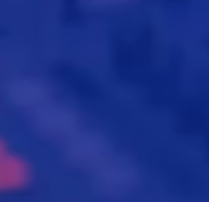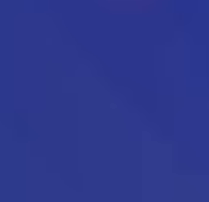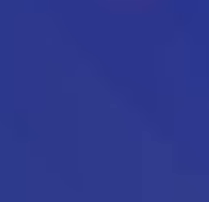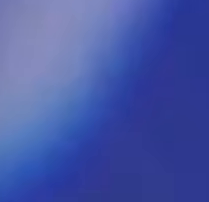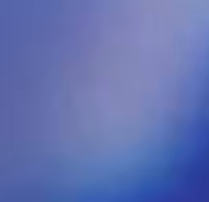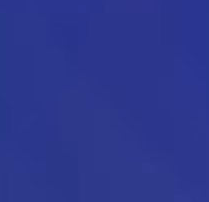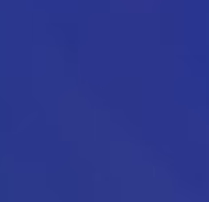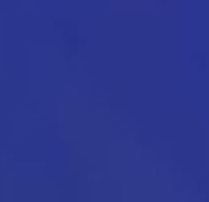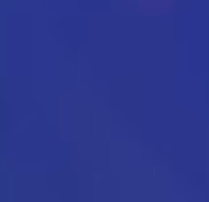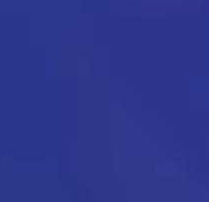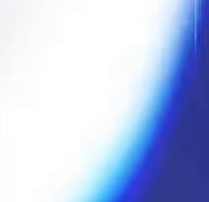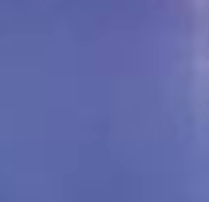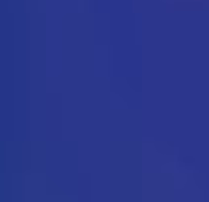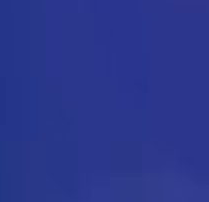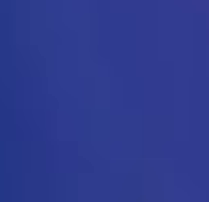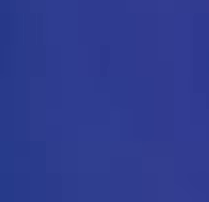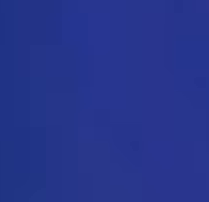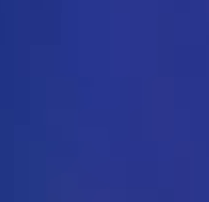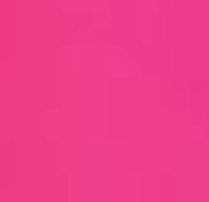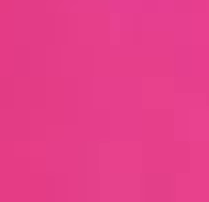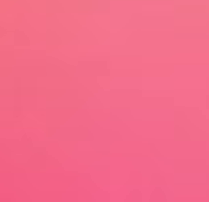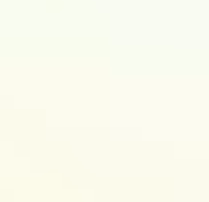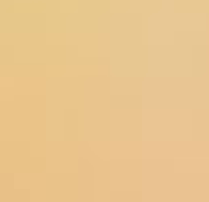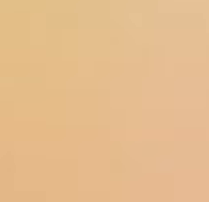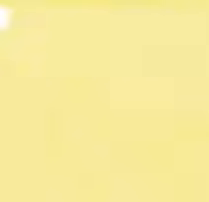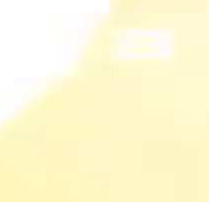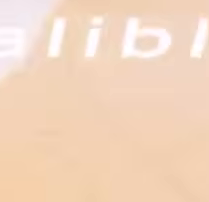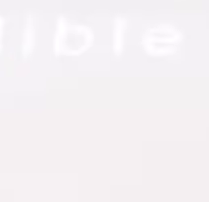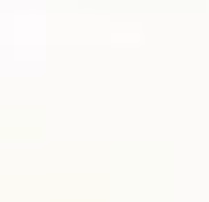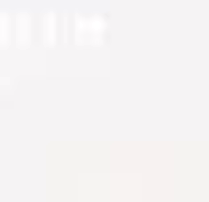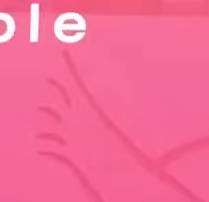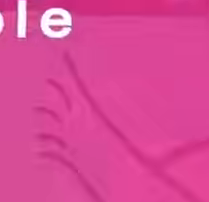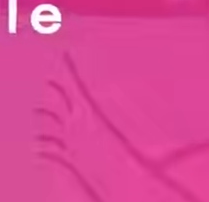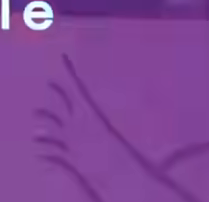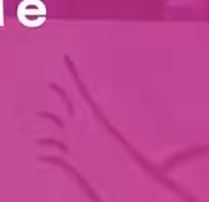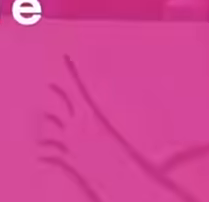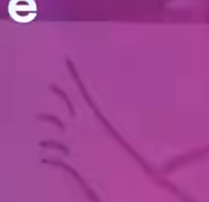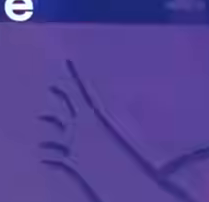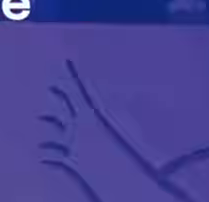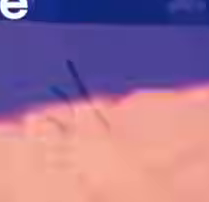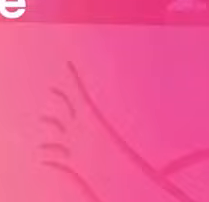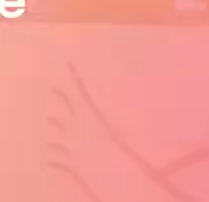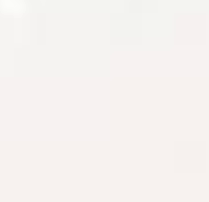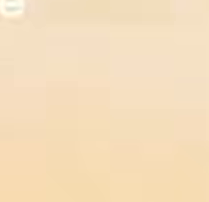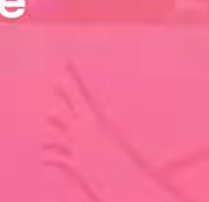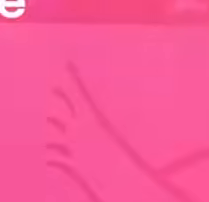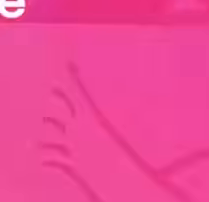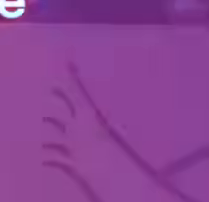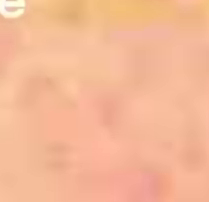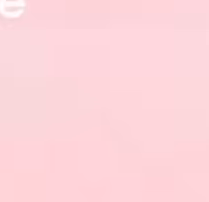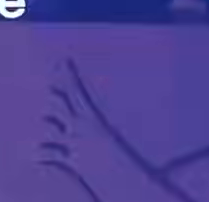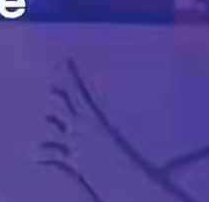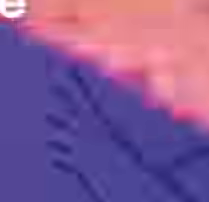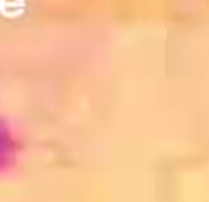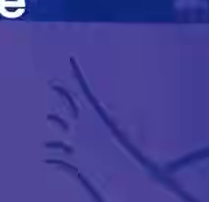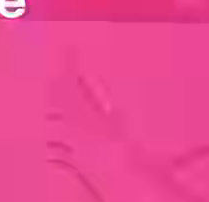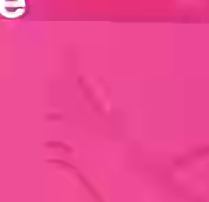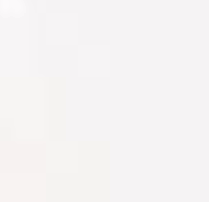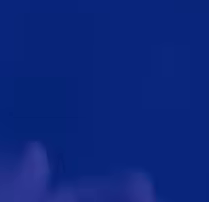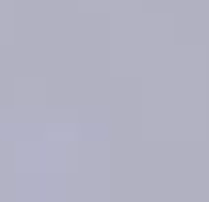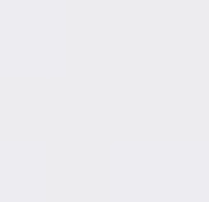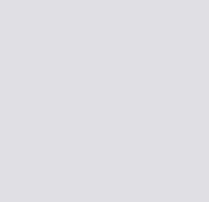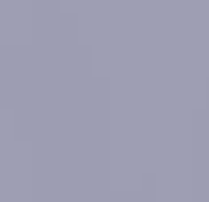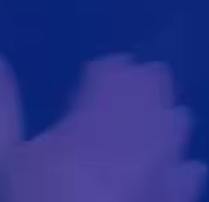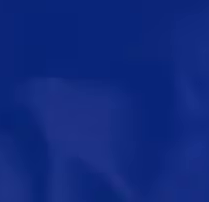y Ebenezer Producciones presenta La Biblia, Palabra Infalible. Una transmisión de nuestro